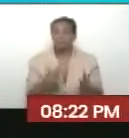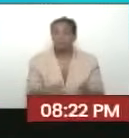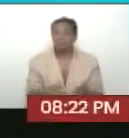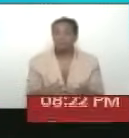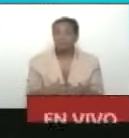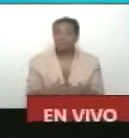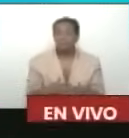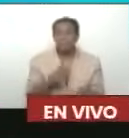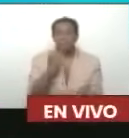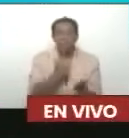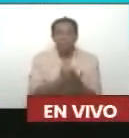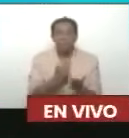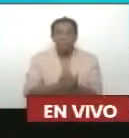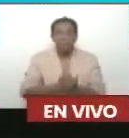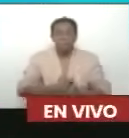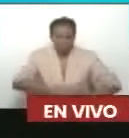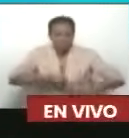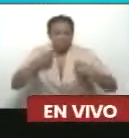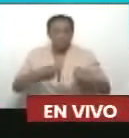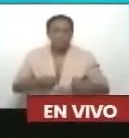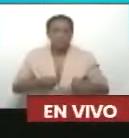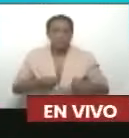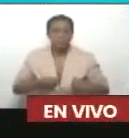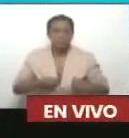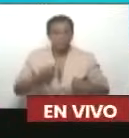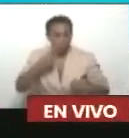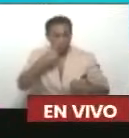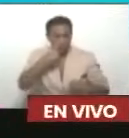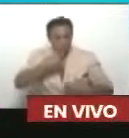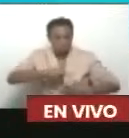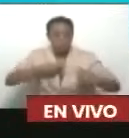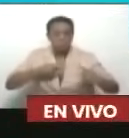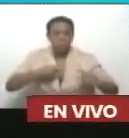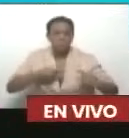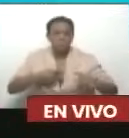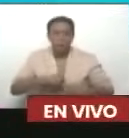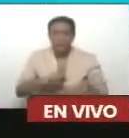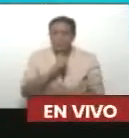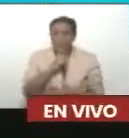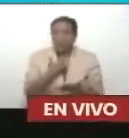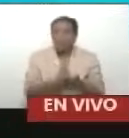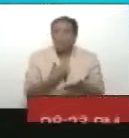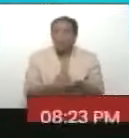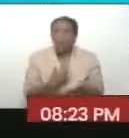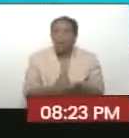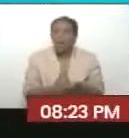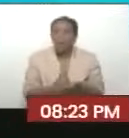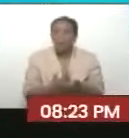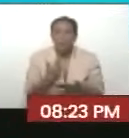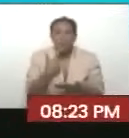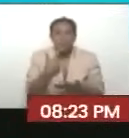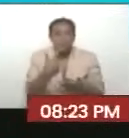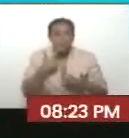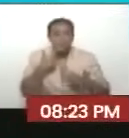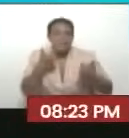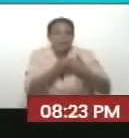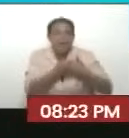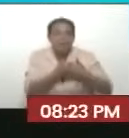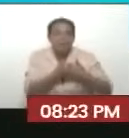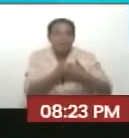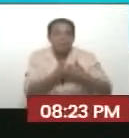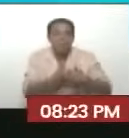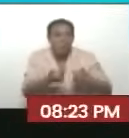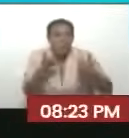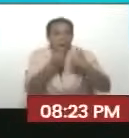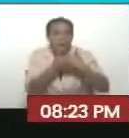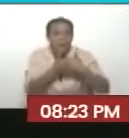ha sido una prueba. Una prueba. La prueba de fuego de